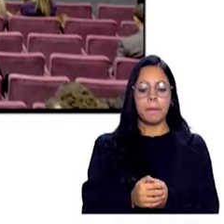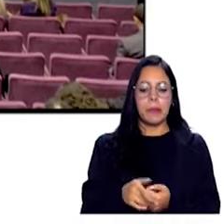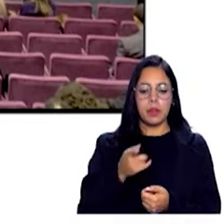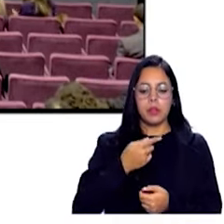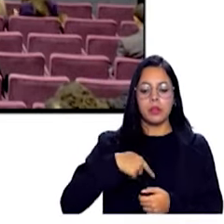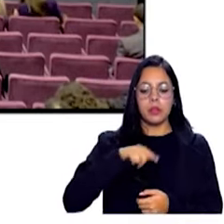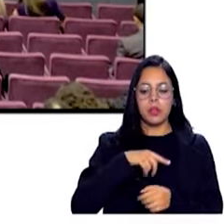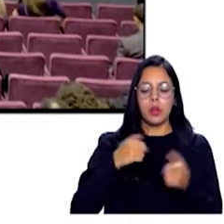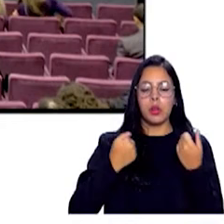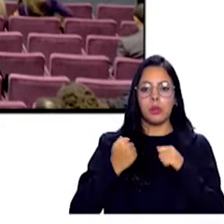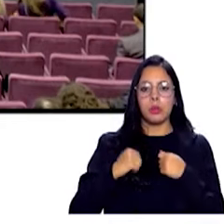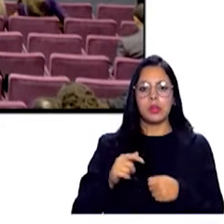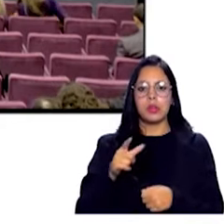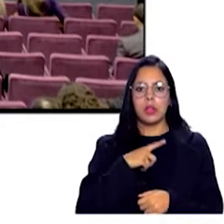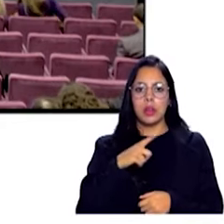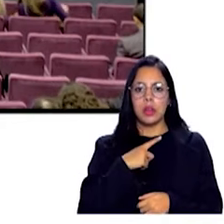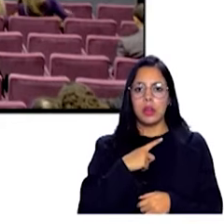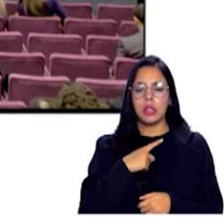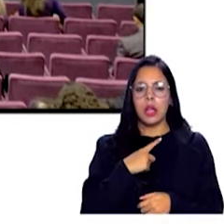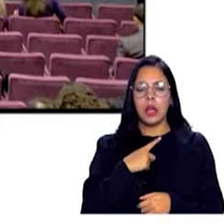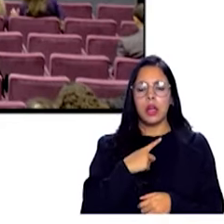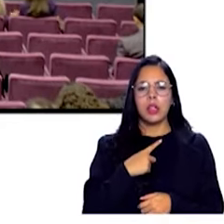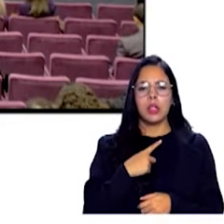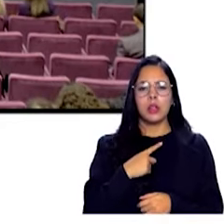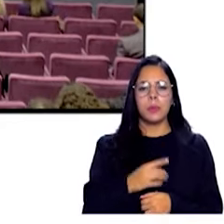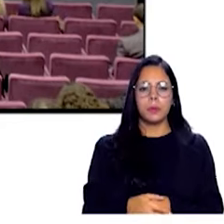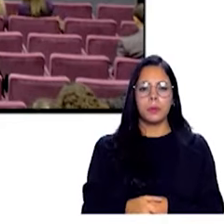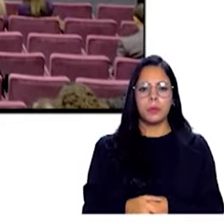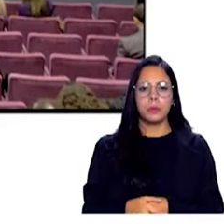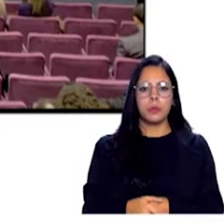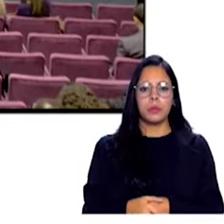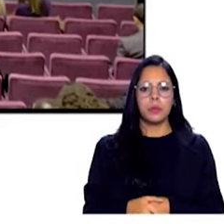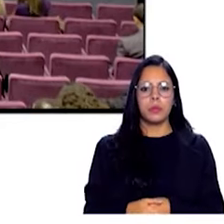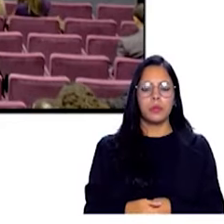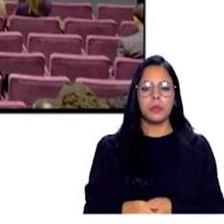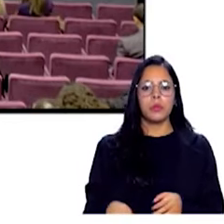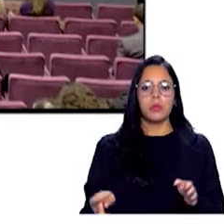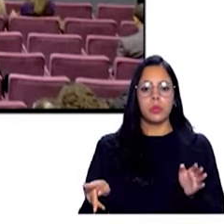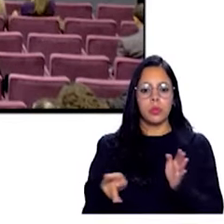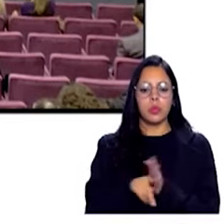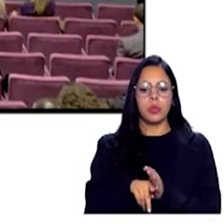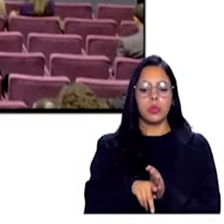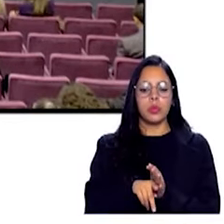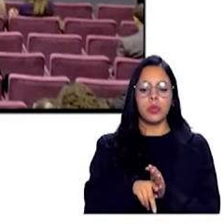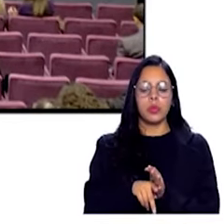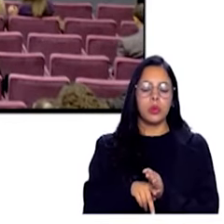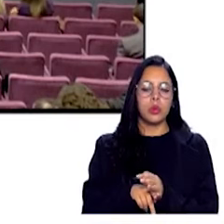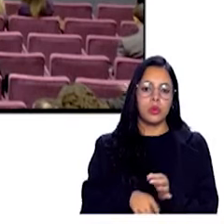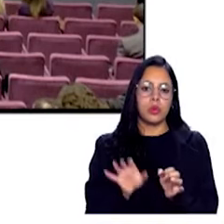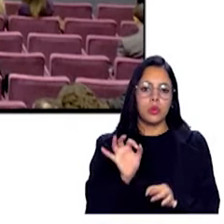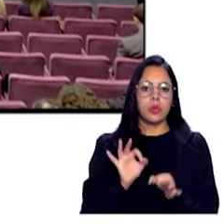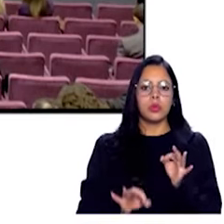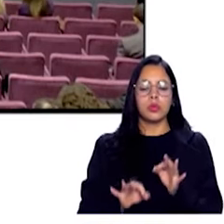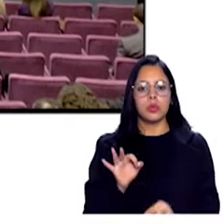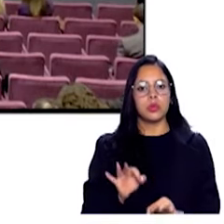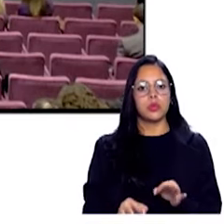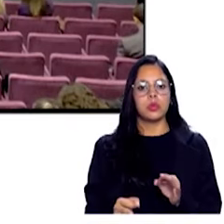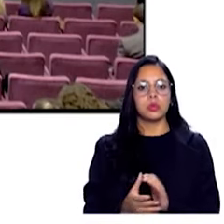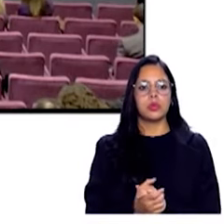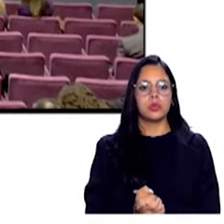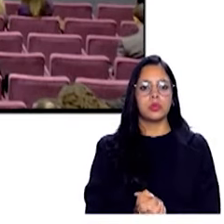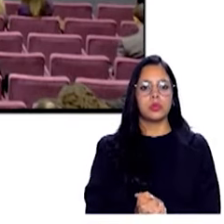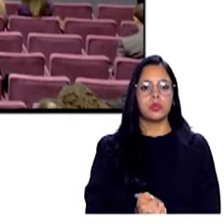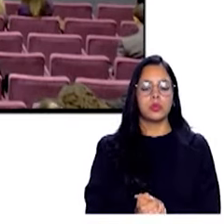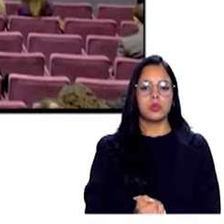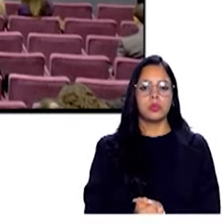ramas jurisdiccionales Y por otra parte necesidad de quitarnos con con con eficacia aquellos